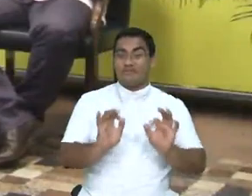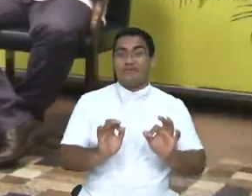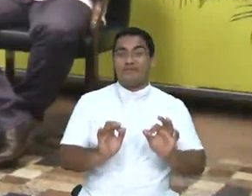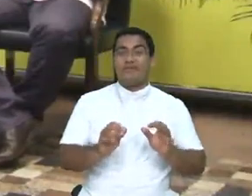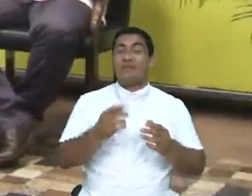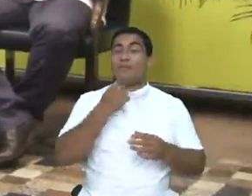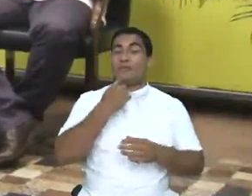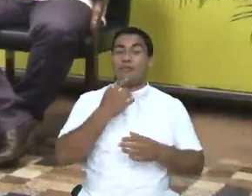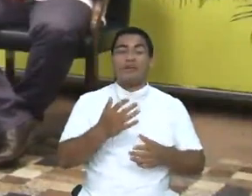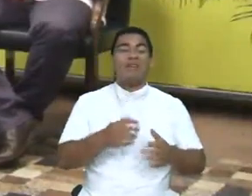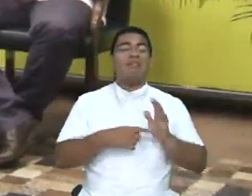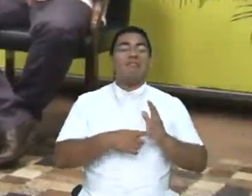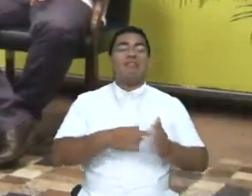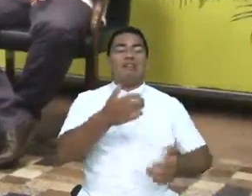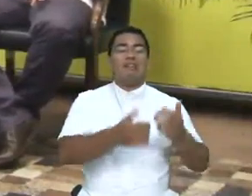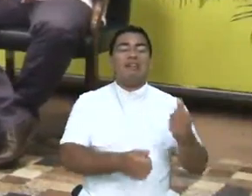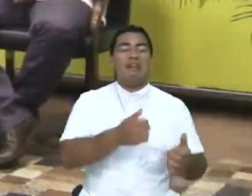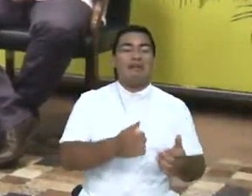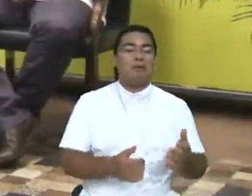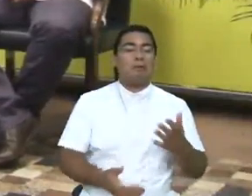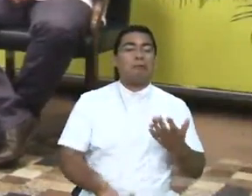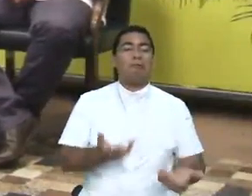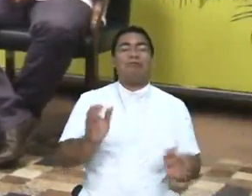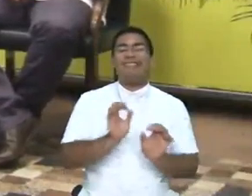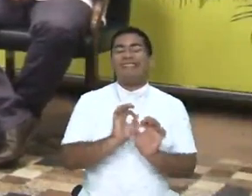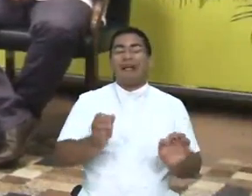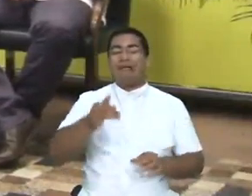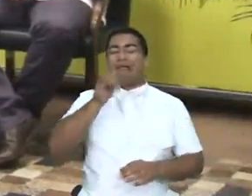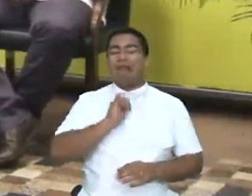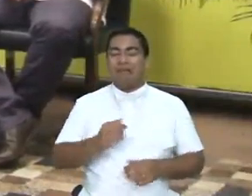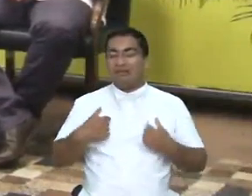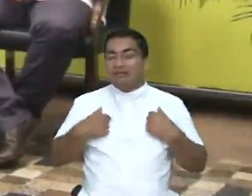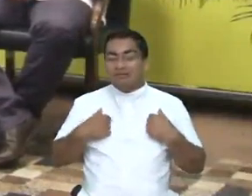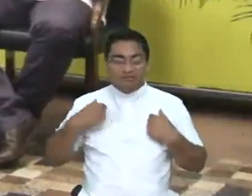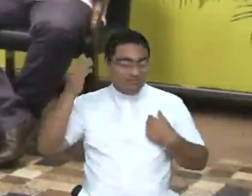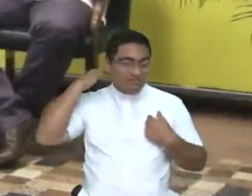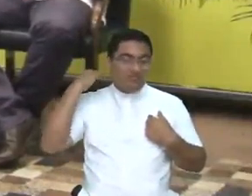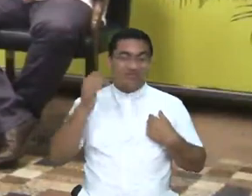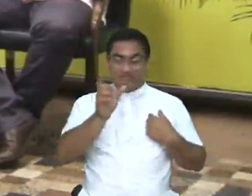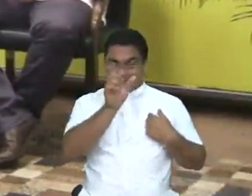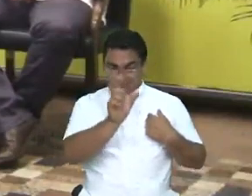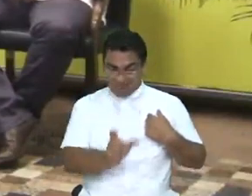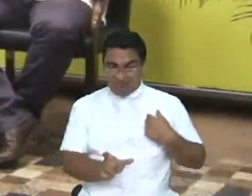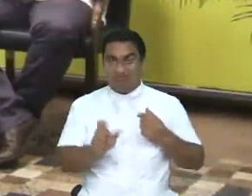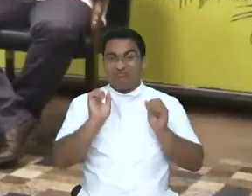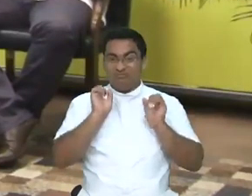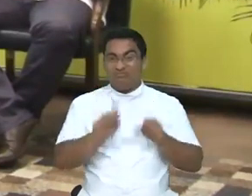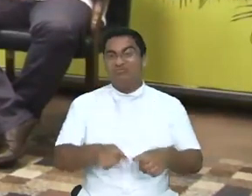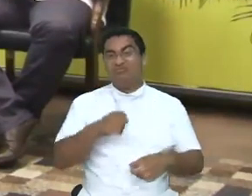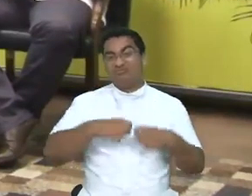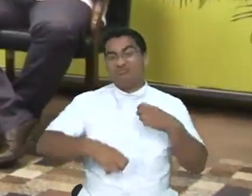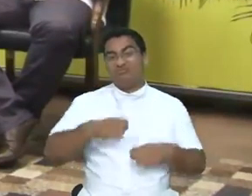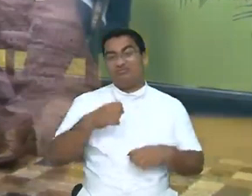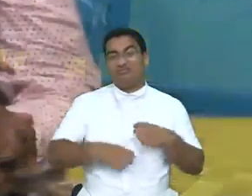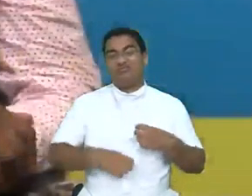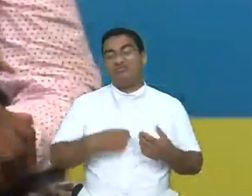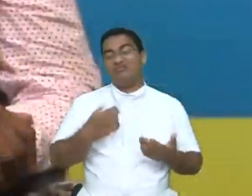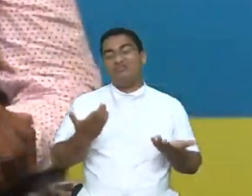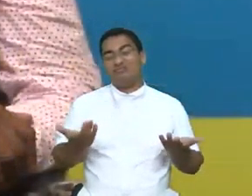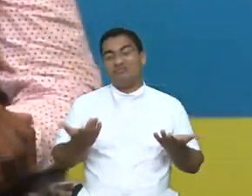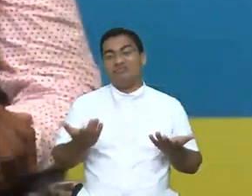se detectan a tiempo con los medios diagnósticos que tenemos, ya sea una radiografía simple o una resonancia magnética que está